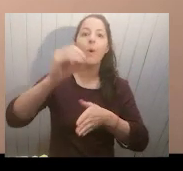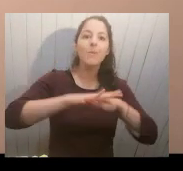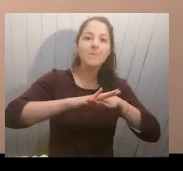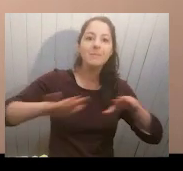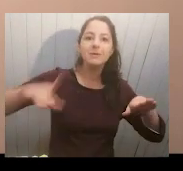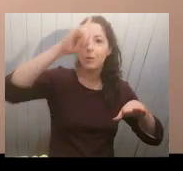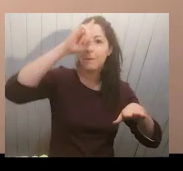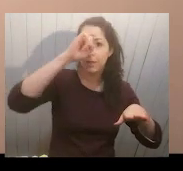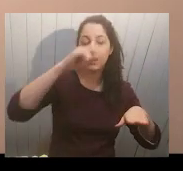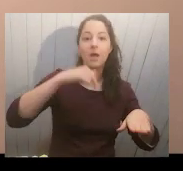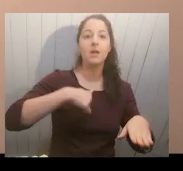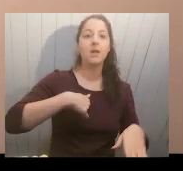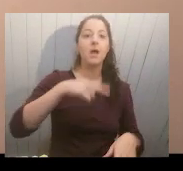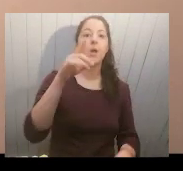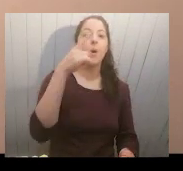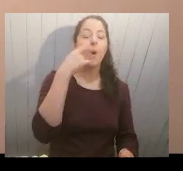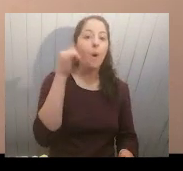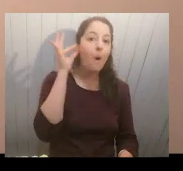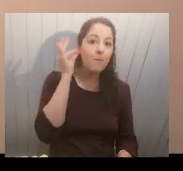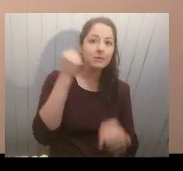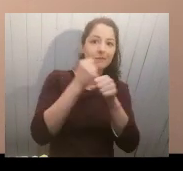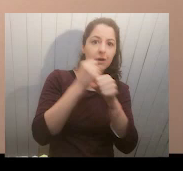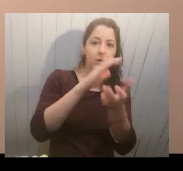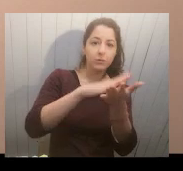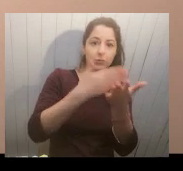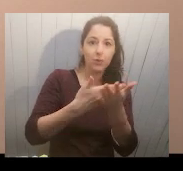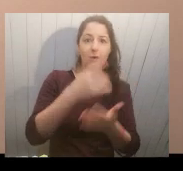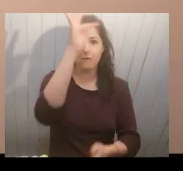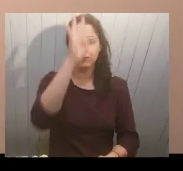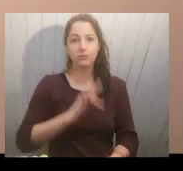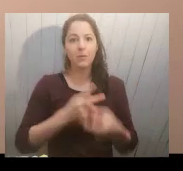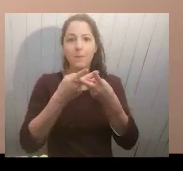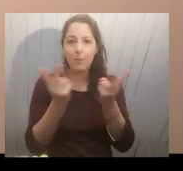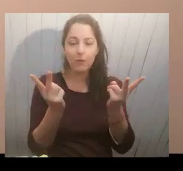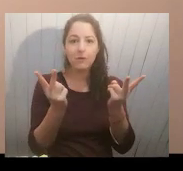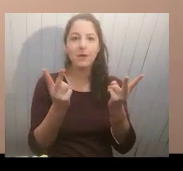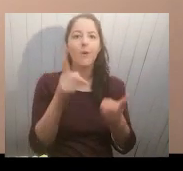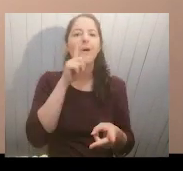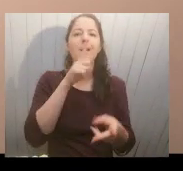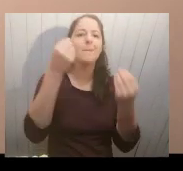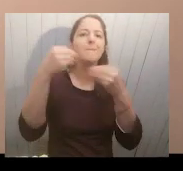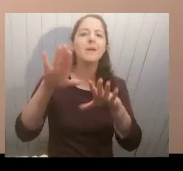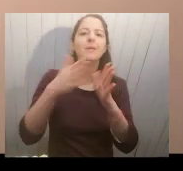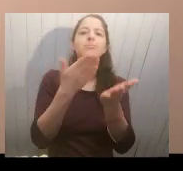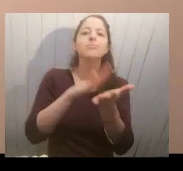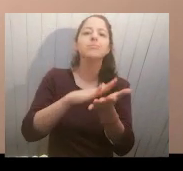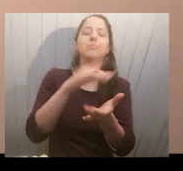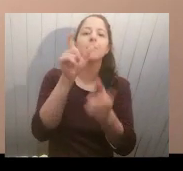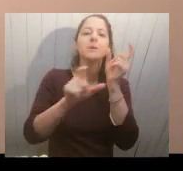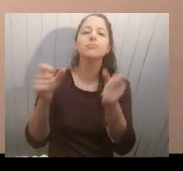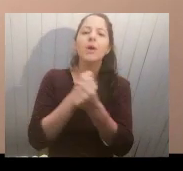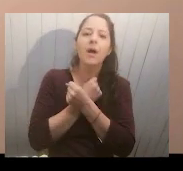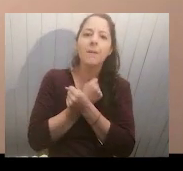trabajadoras de la salud, a los y las funcionarias públicas, a quienes han perdido un ser querido y a quienes hoy luchan por sus vidas,